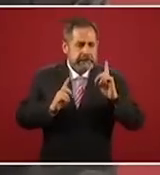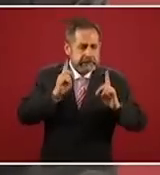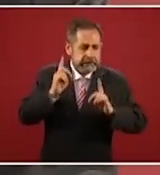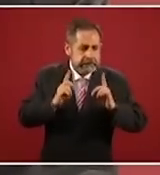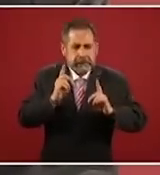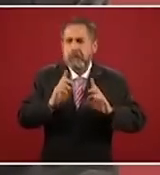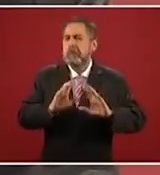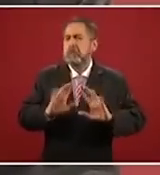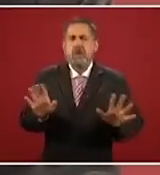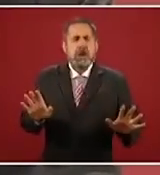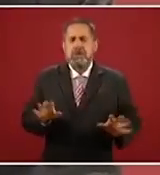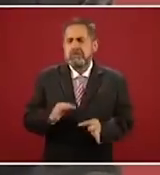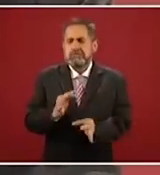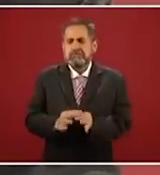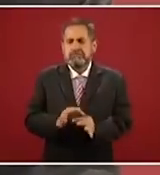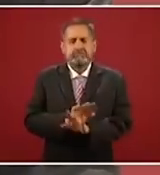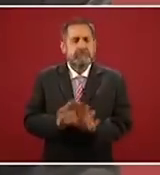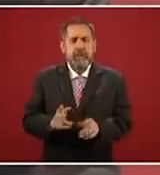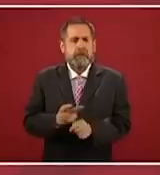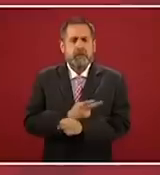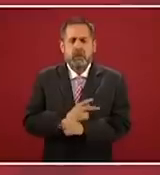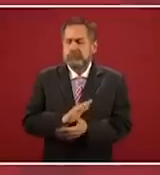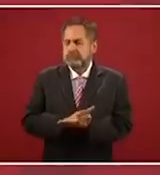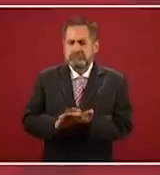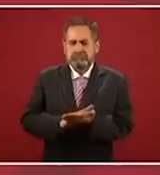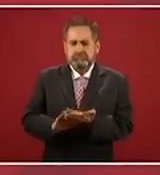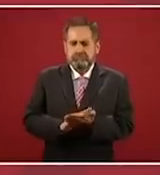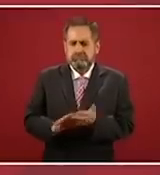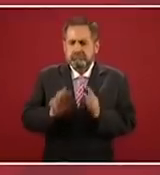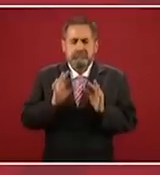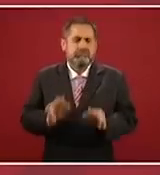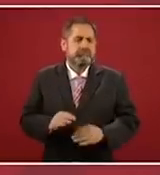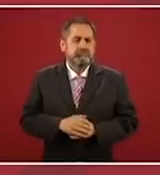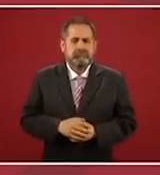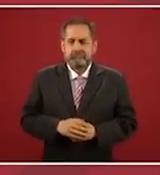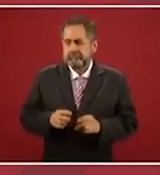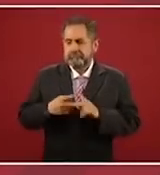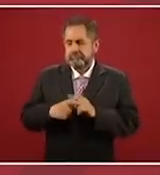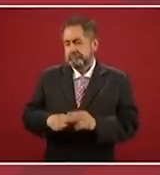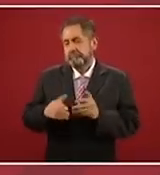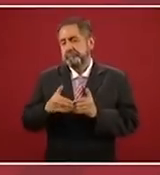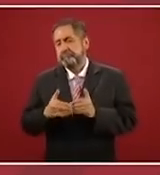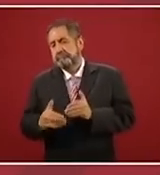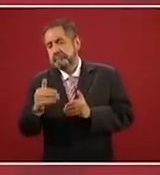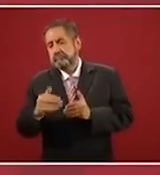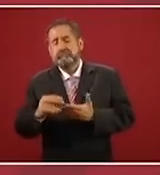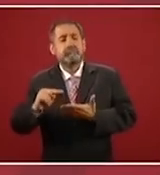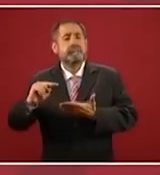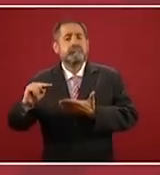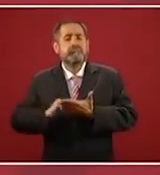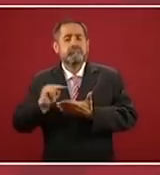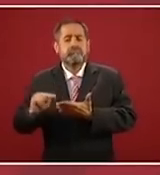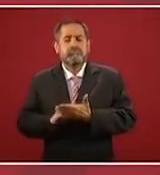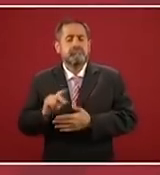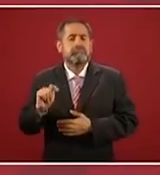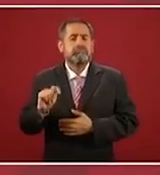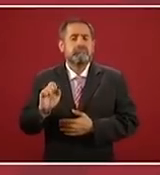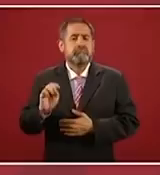incertidumbres, pero yo creo que todo esto ya se resuelve a partir de que ya se firme el